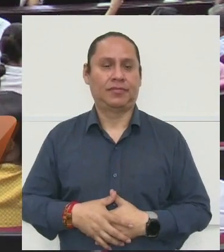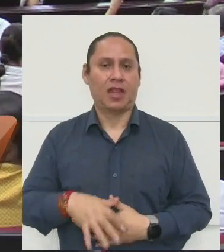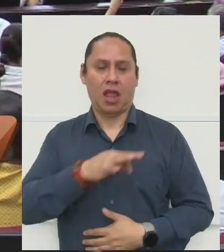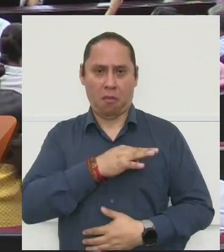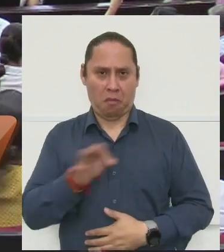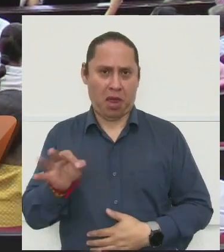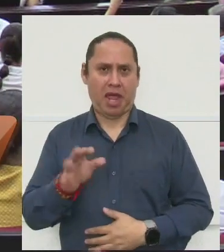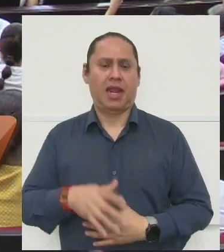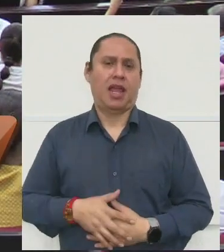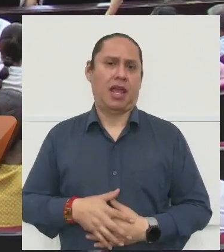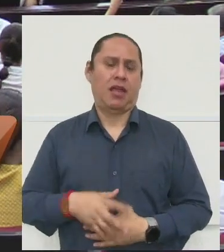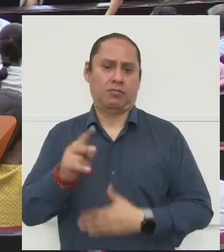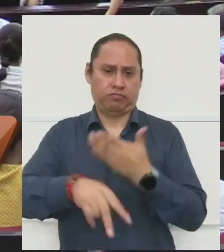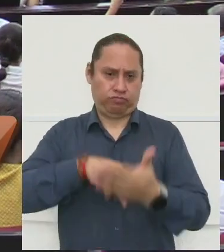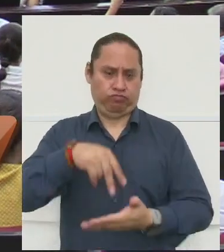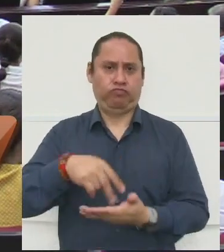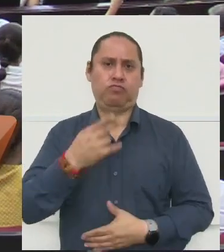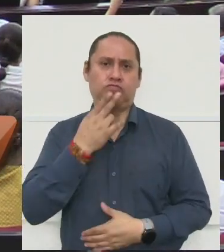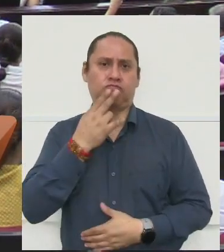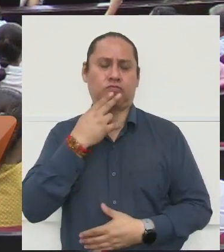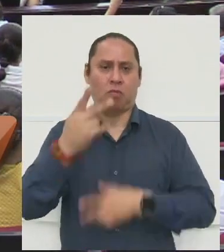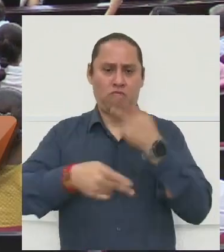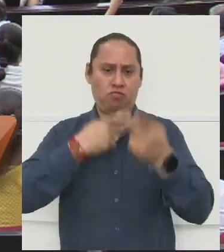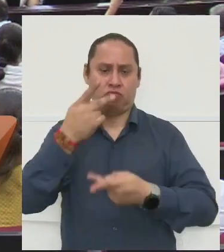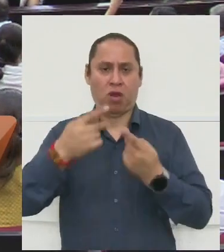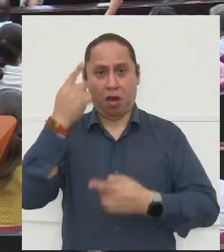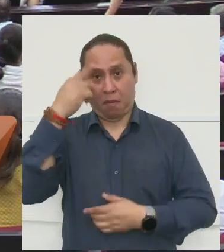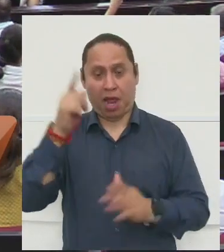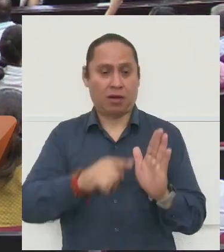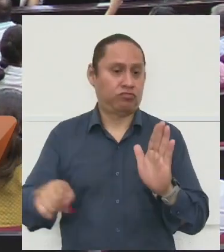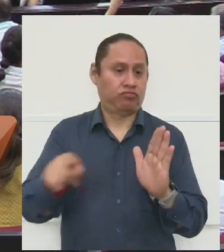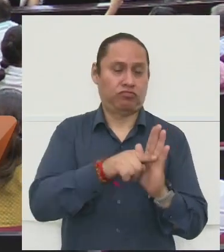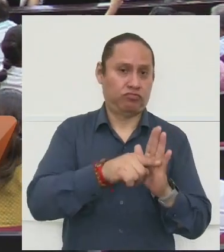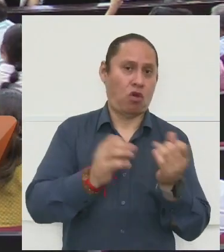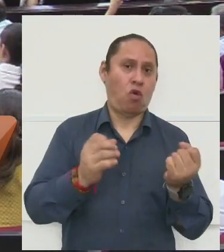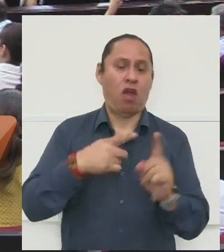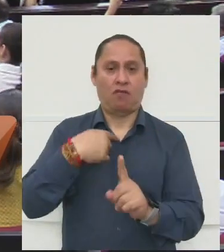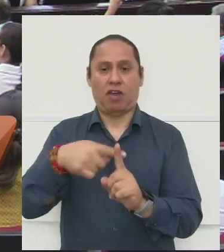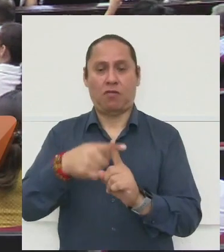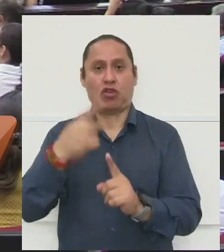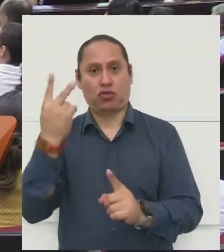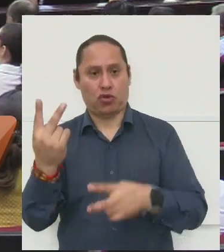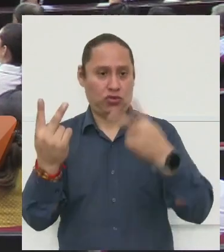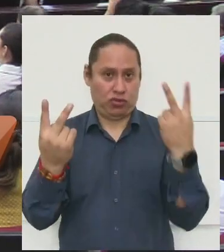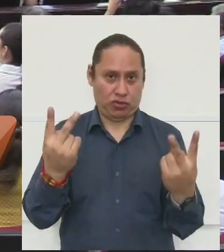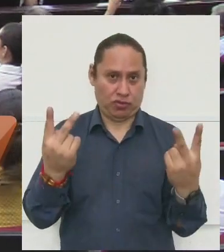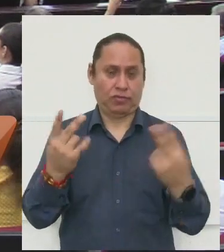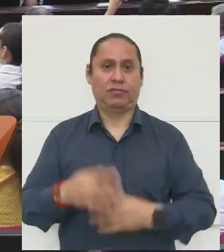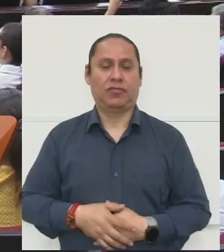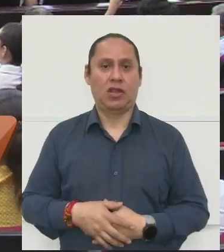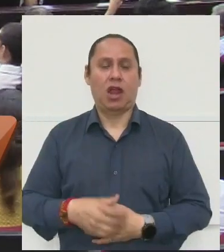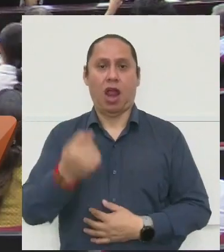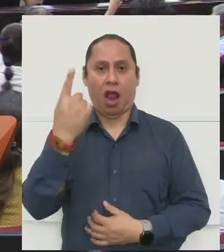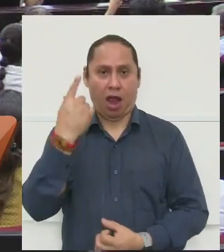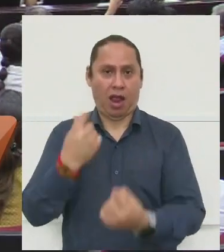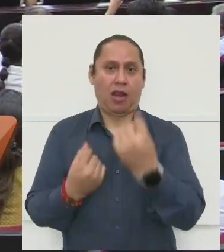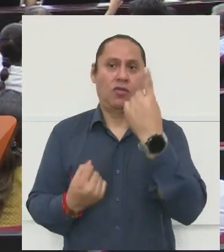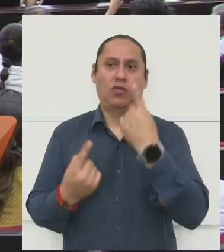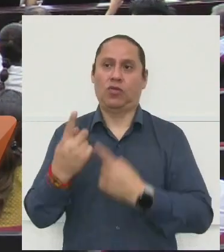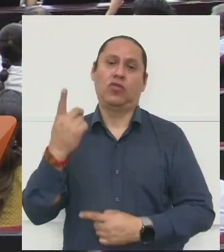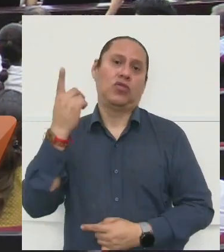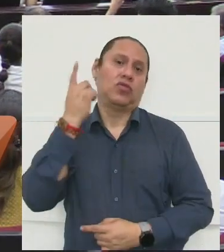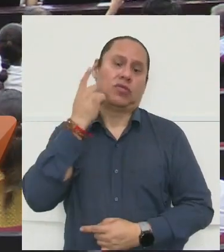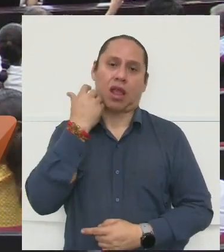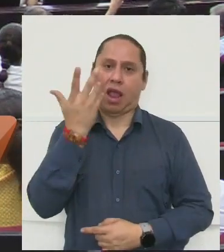podrán hacer uso de la palabra dos legisladores para argumentar ar en contra y dos a favor si alguna o alguno de los